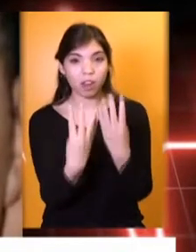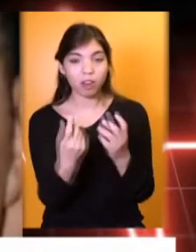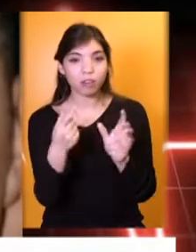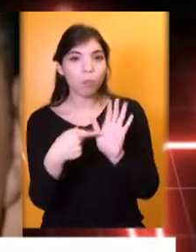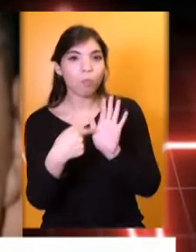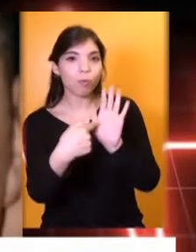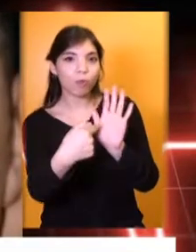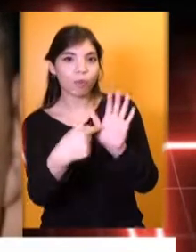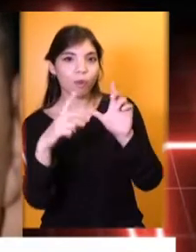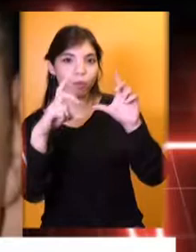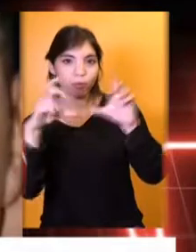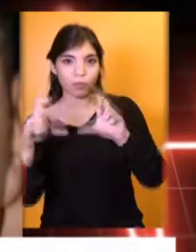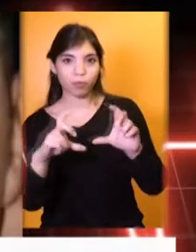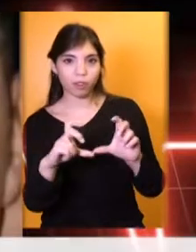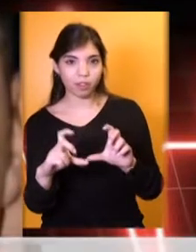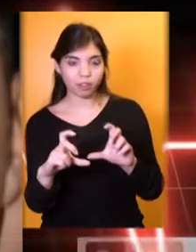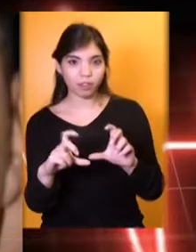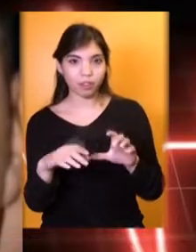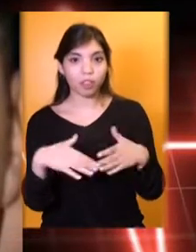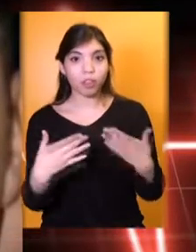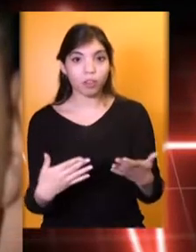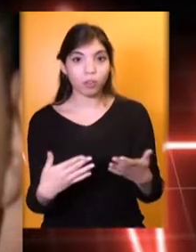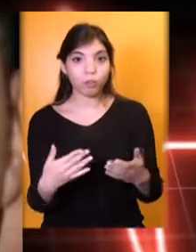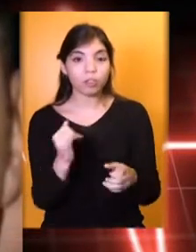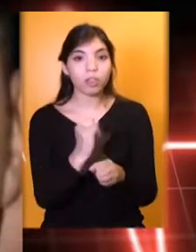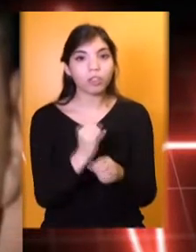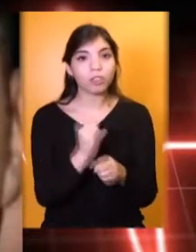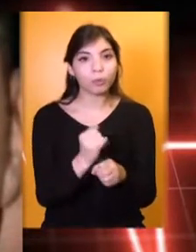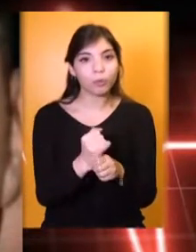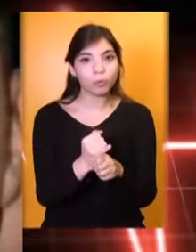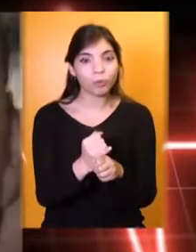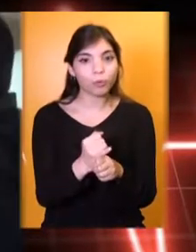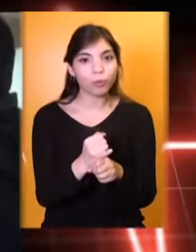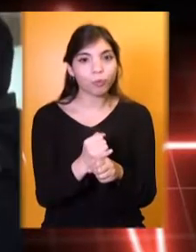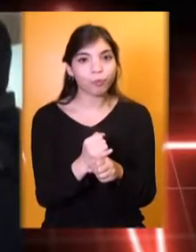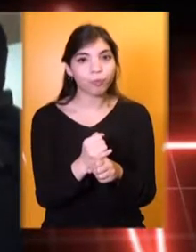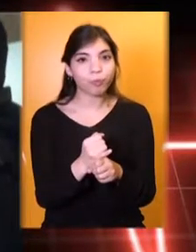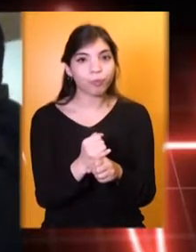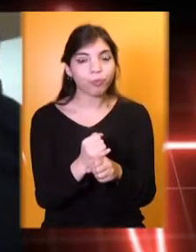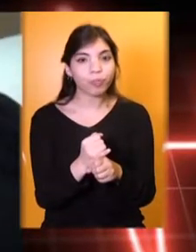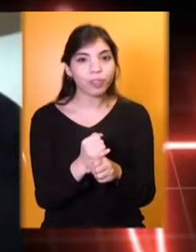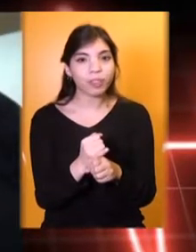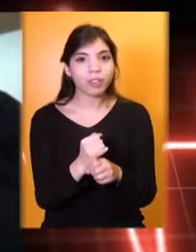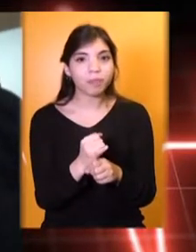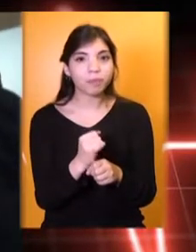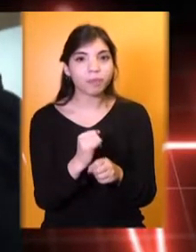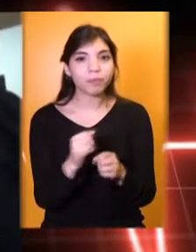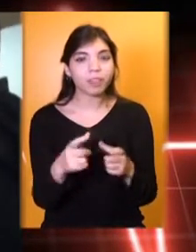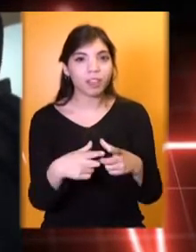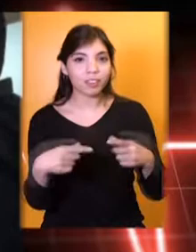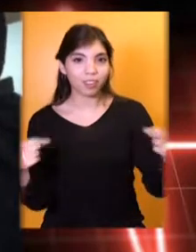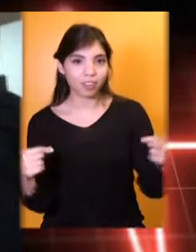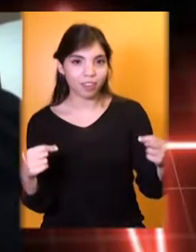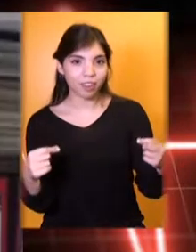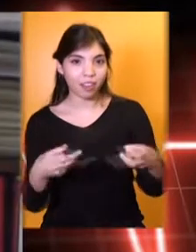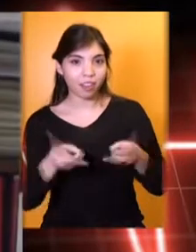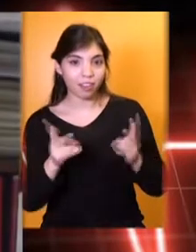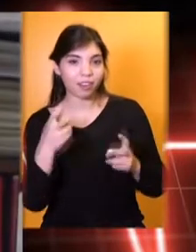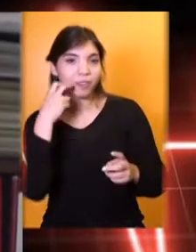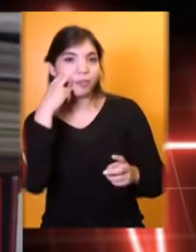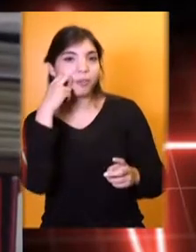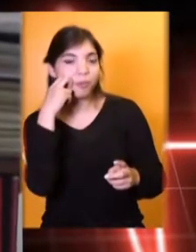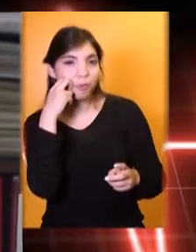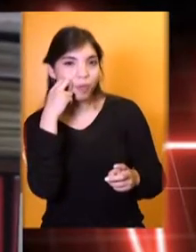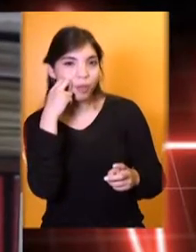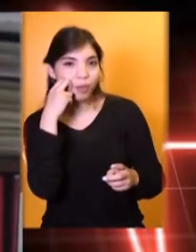fueron graficados en una serie de fotografías. Es por ello que el Instituto Nacional de Derechos Humanos de la región se hizo presente en el recinto penal para